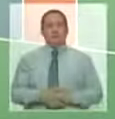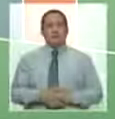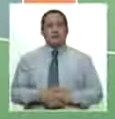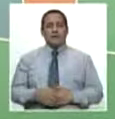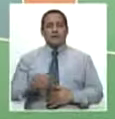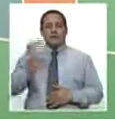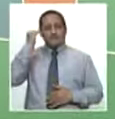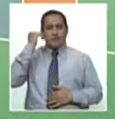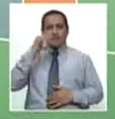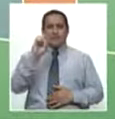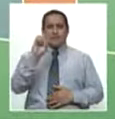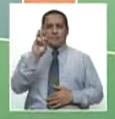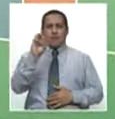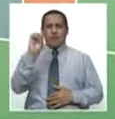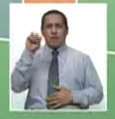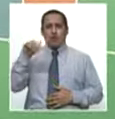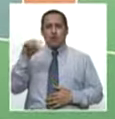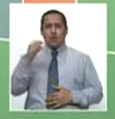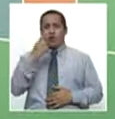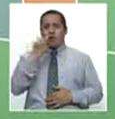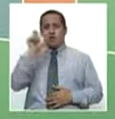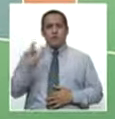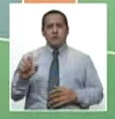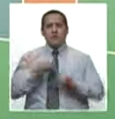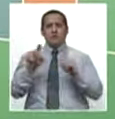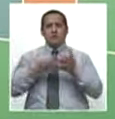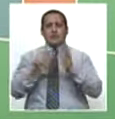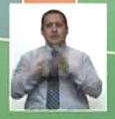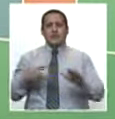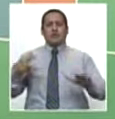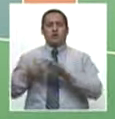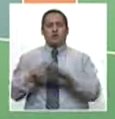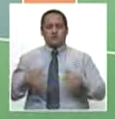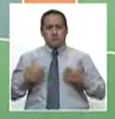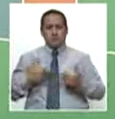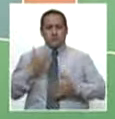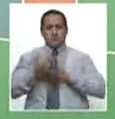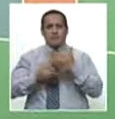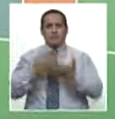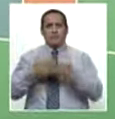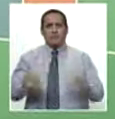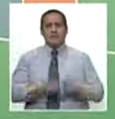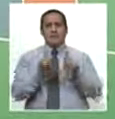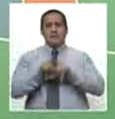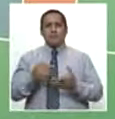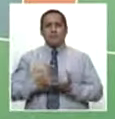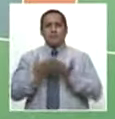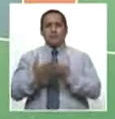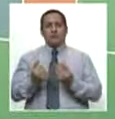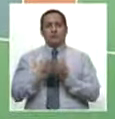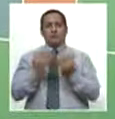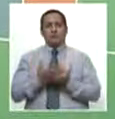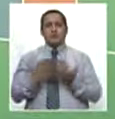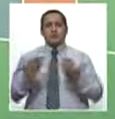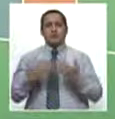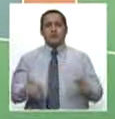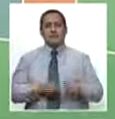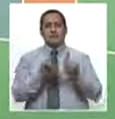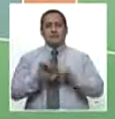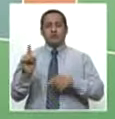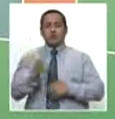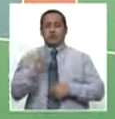El síndrome de Down que padece José David no le ha impedido salir adelante, poder avanzar. Él se ha propuesto muchas cosas